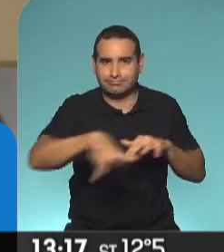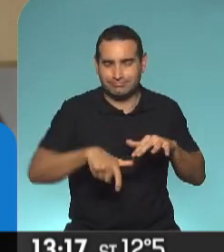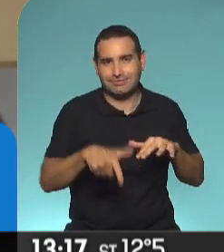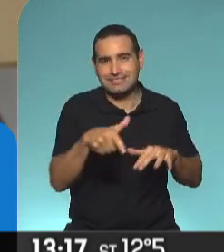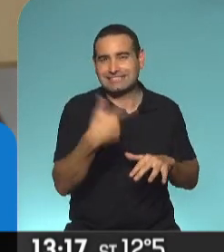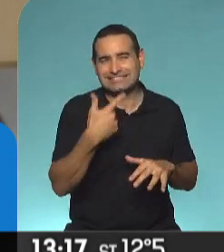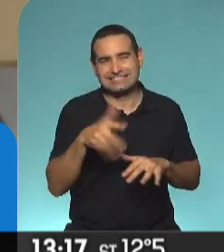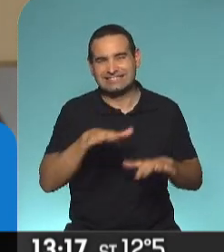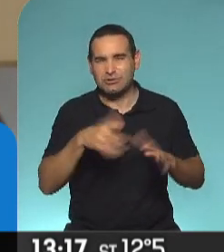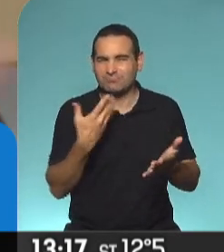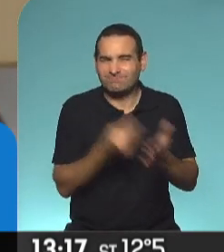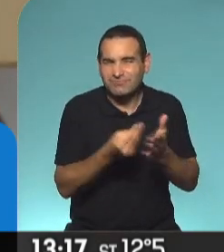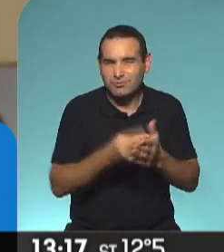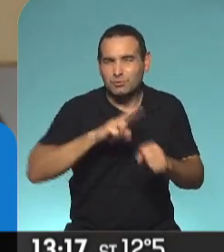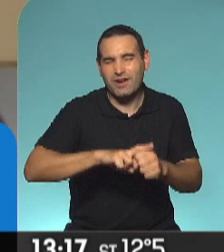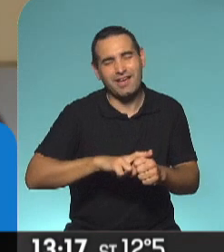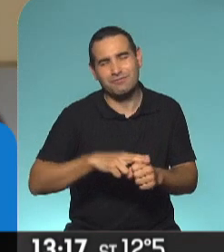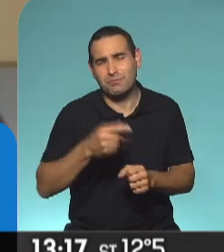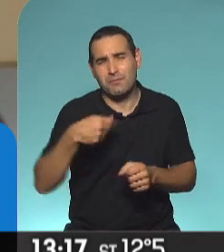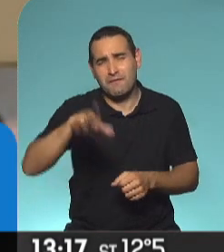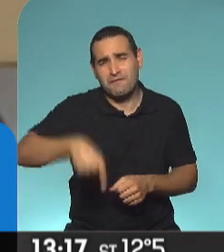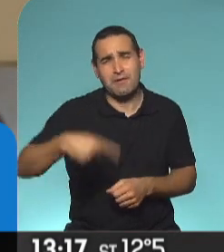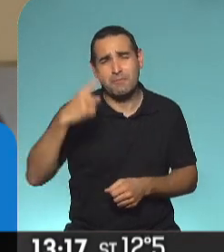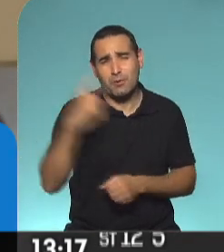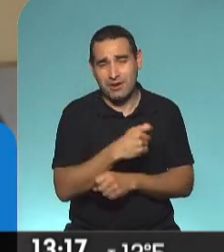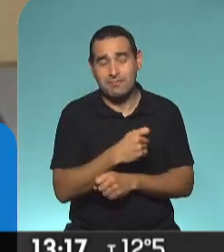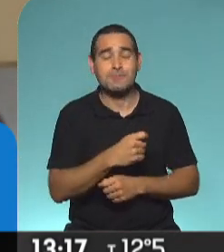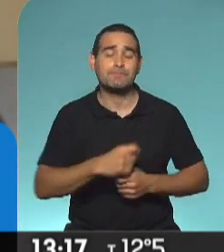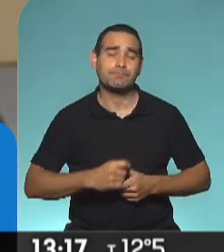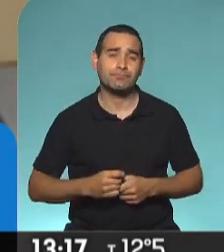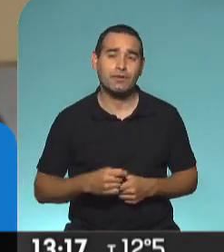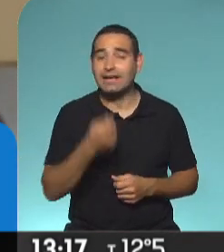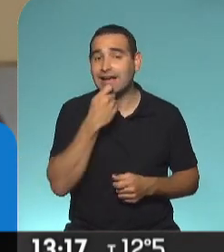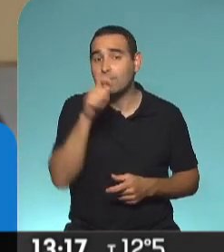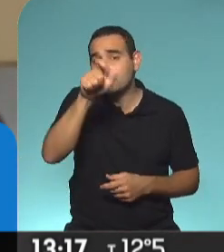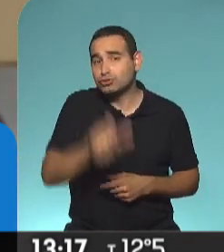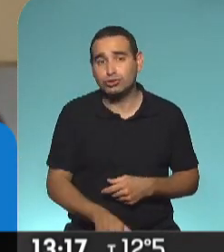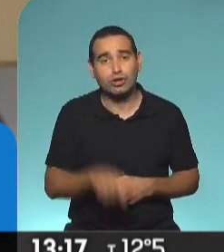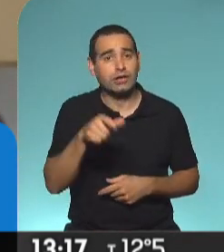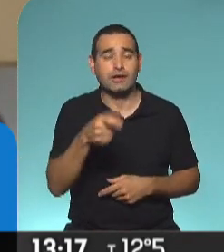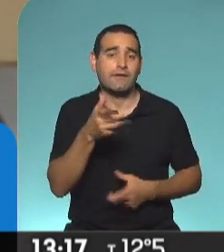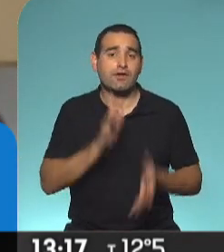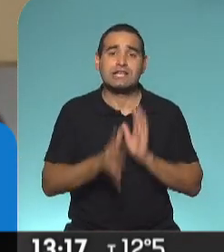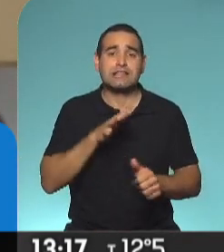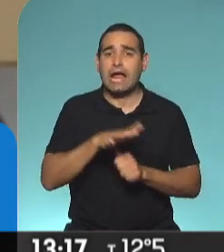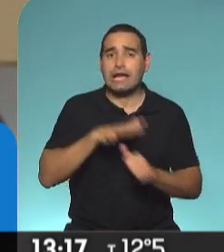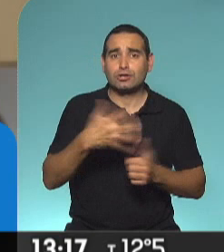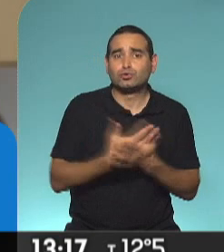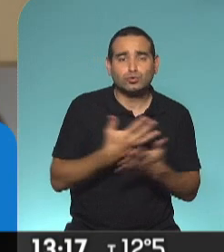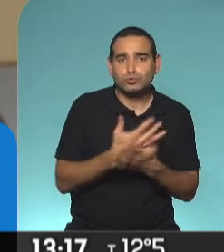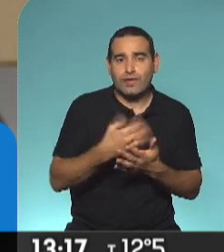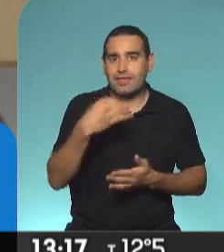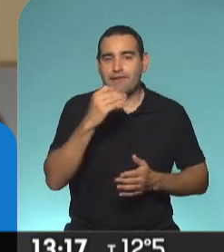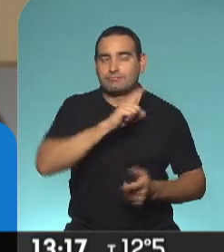situación muy crítica yo por ejemplo siempre pongo el ejemplo de una persona que es víctima de violencia de género y que tiene que salir